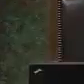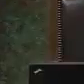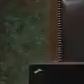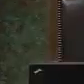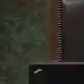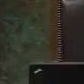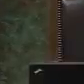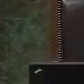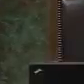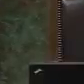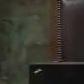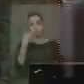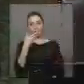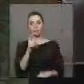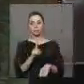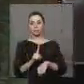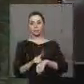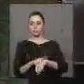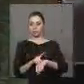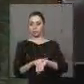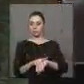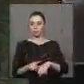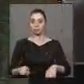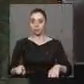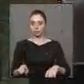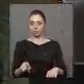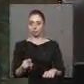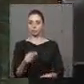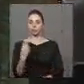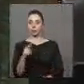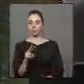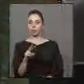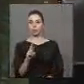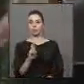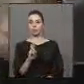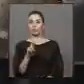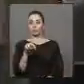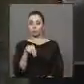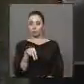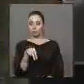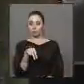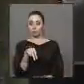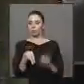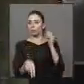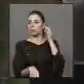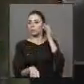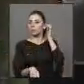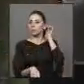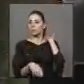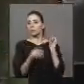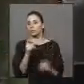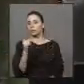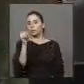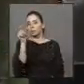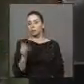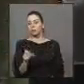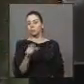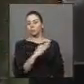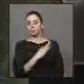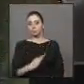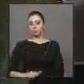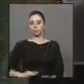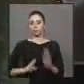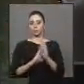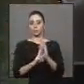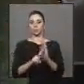ha solicitado el uso de la palabra en el tiempo correspondiente a la bancada de Renovación Nacional, el diputado representante de la región